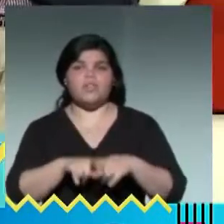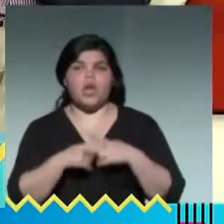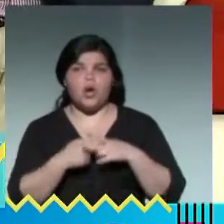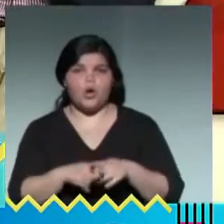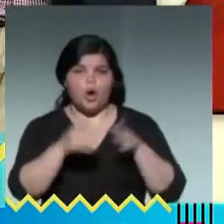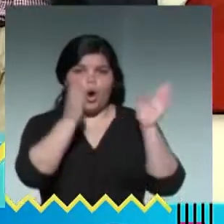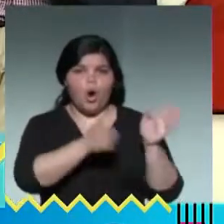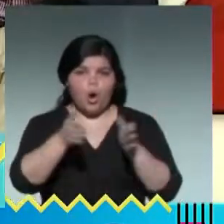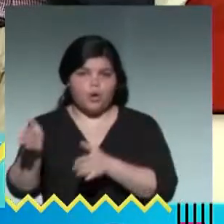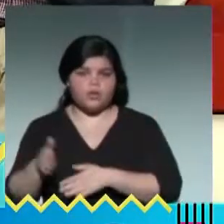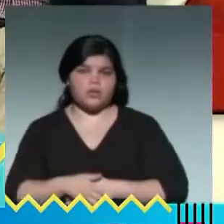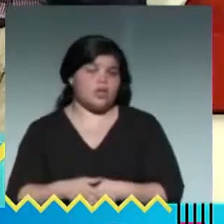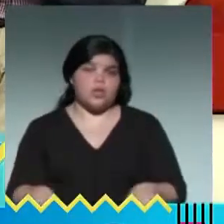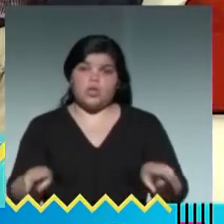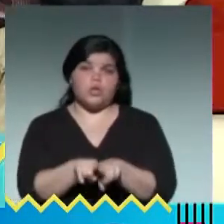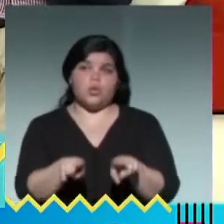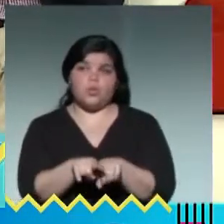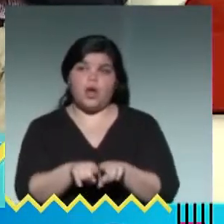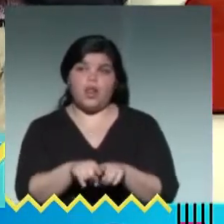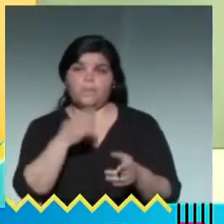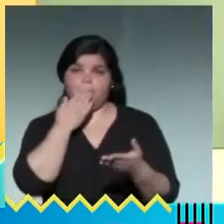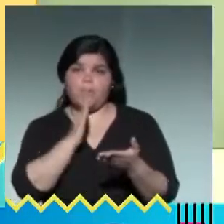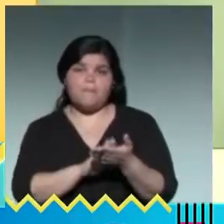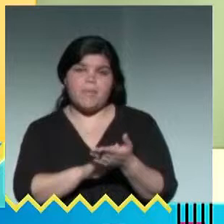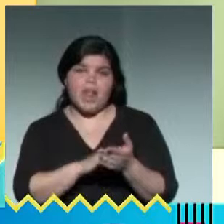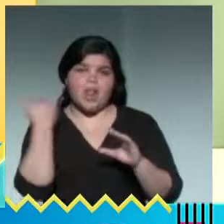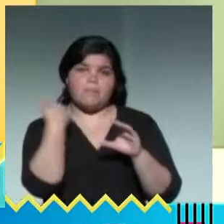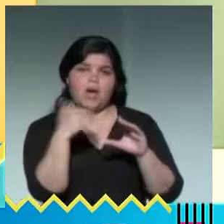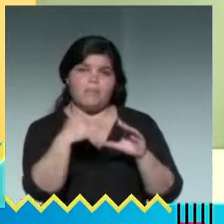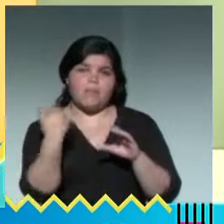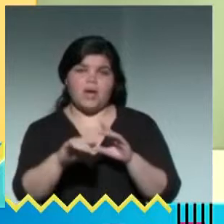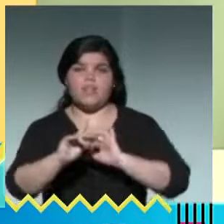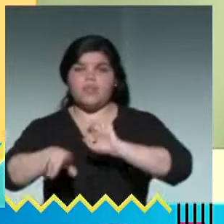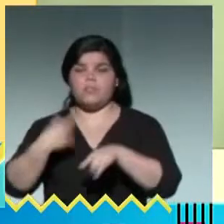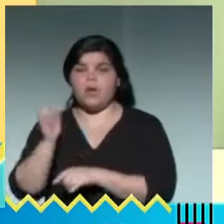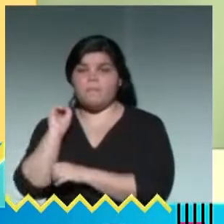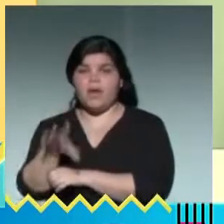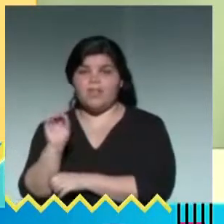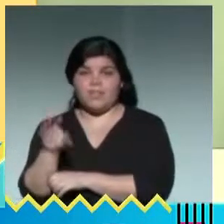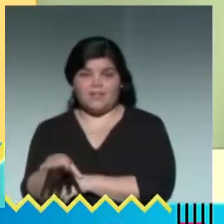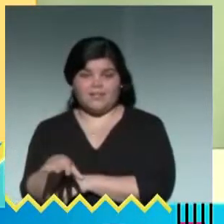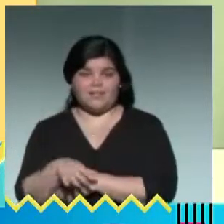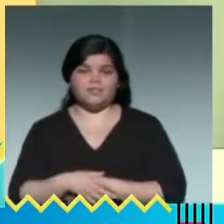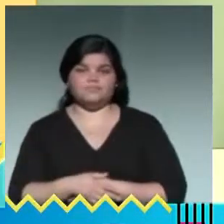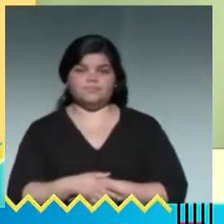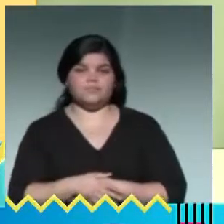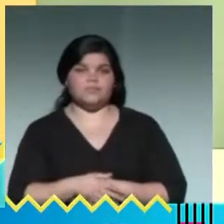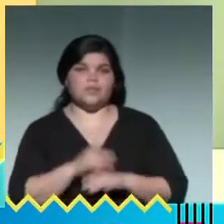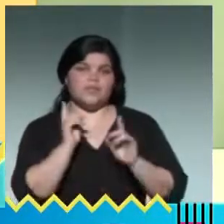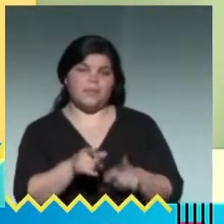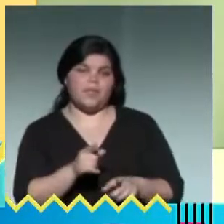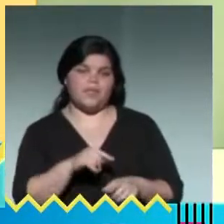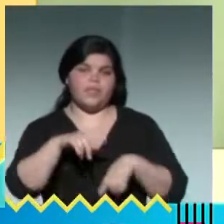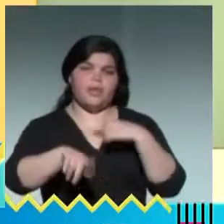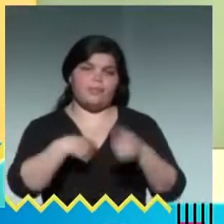organización. Así como un día dejamos de mandarnos cartas por escrito y empezamos a usar una Gmail, otro día empezamos a